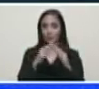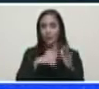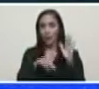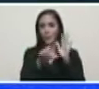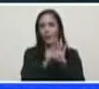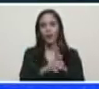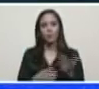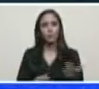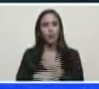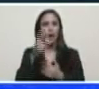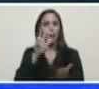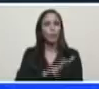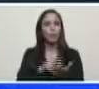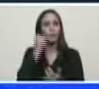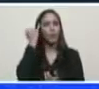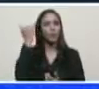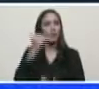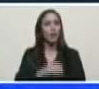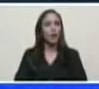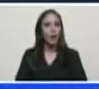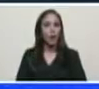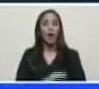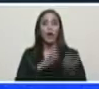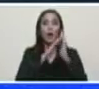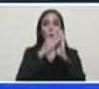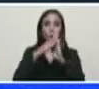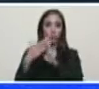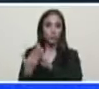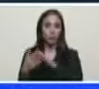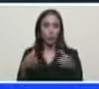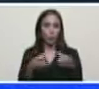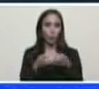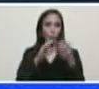la ley donde creaba los consejos